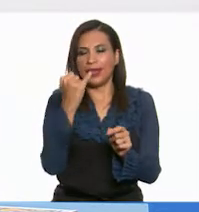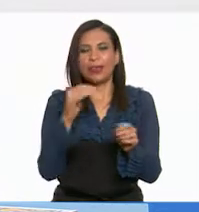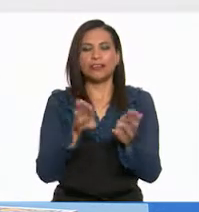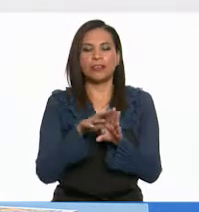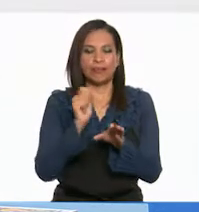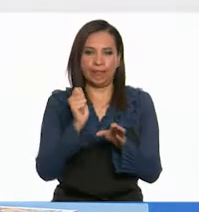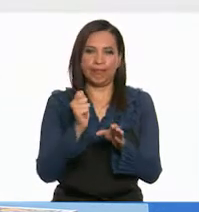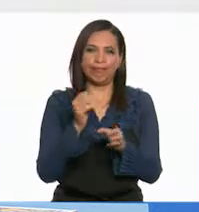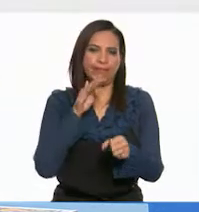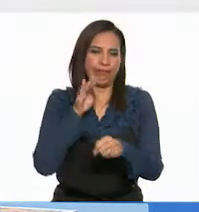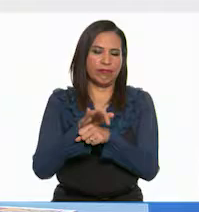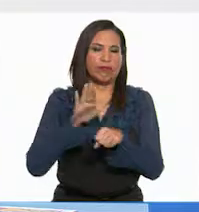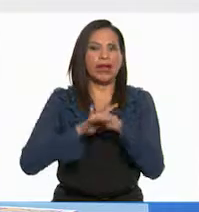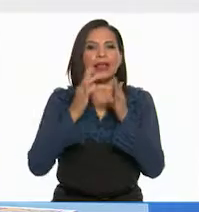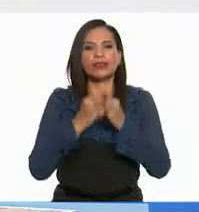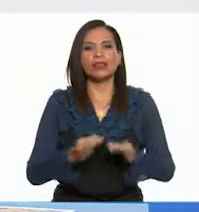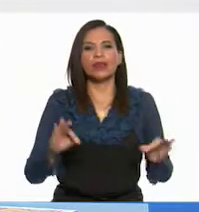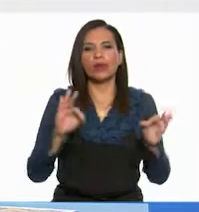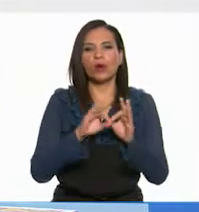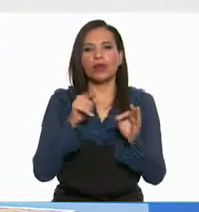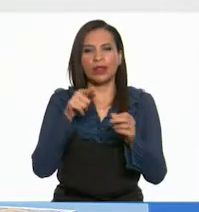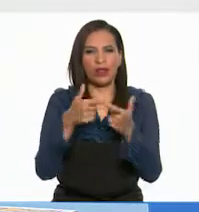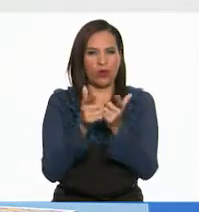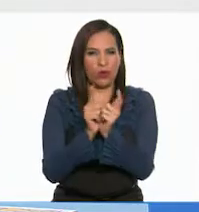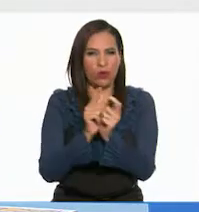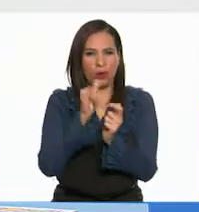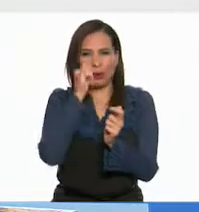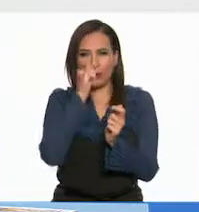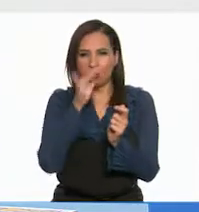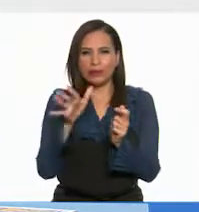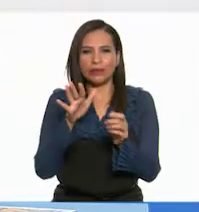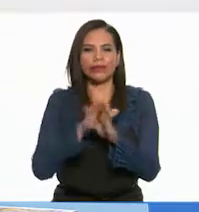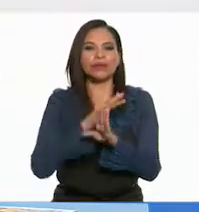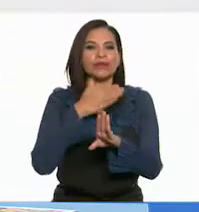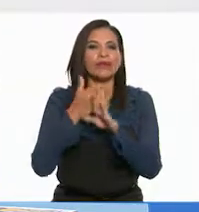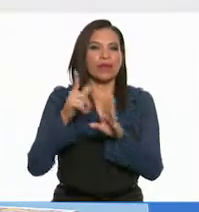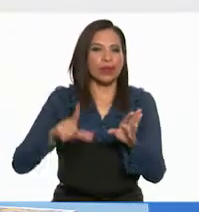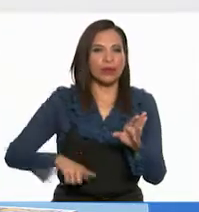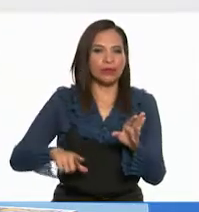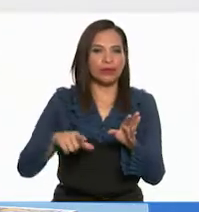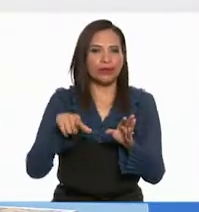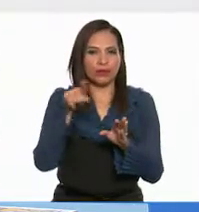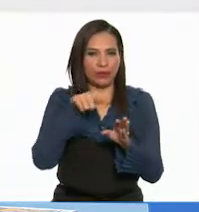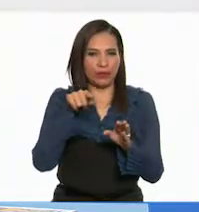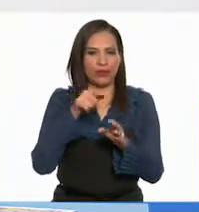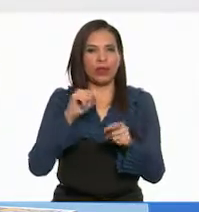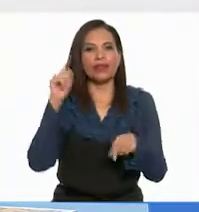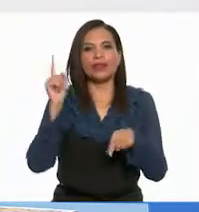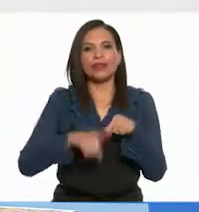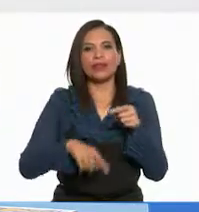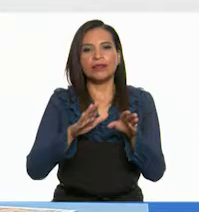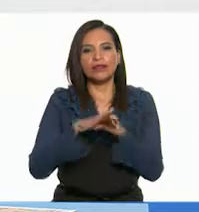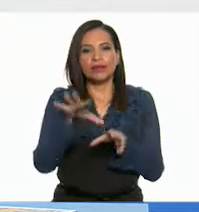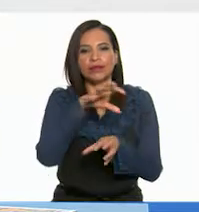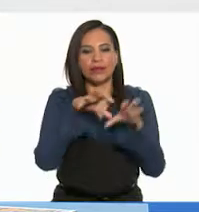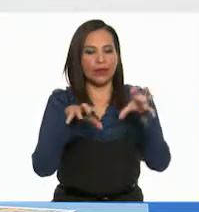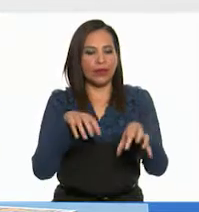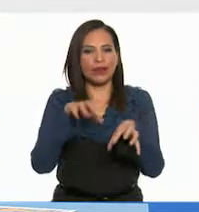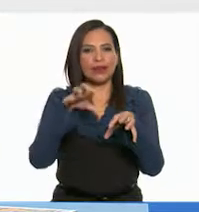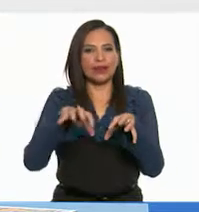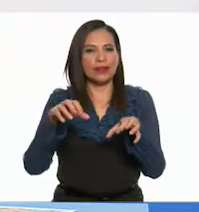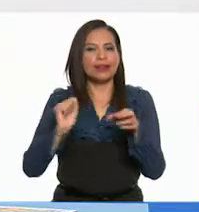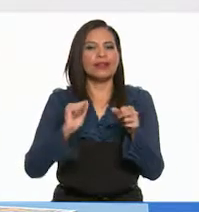garantías más importantes de la insurgencia, así como eliminar las castas y dejar de llamarse